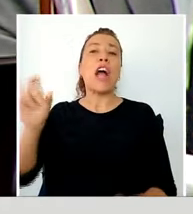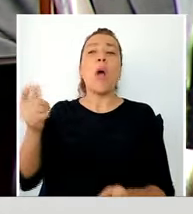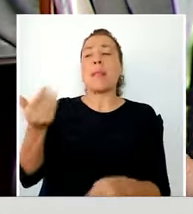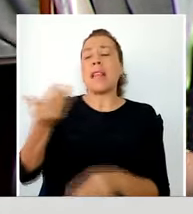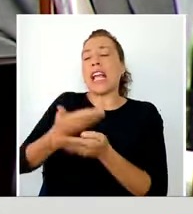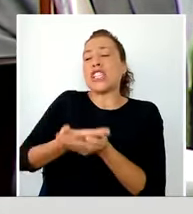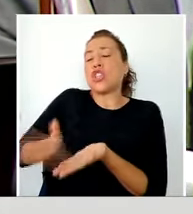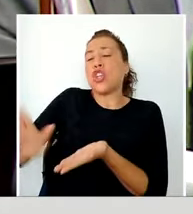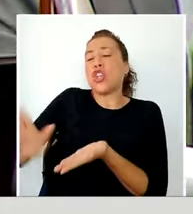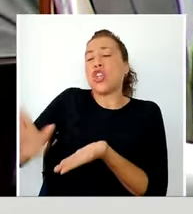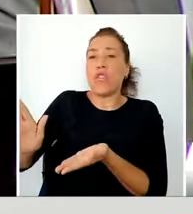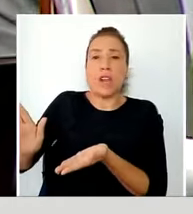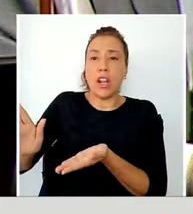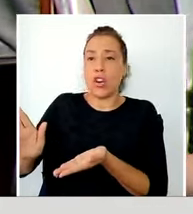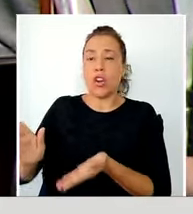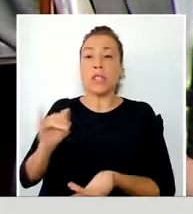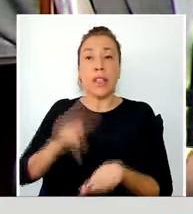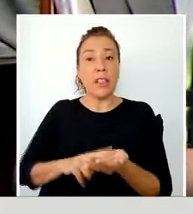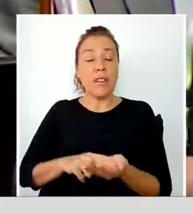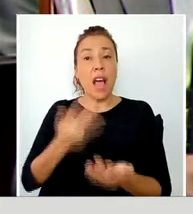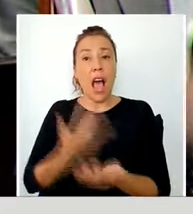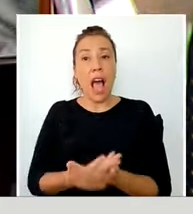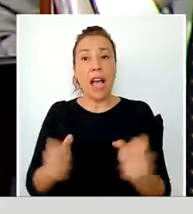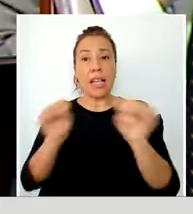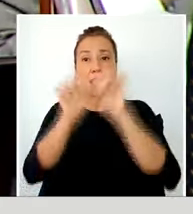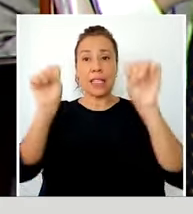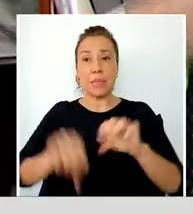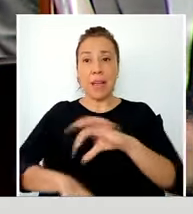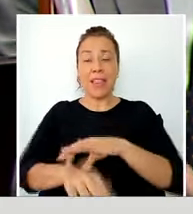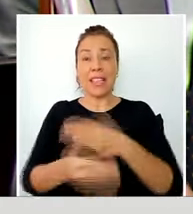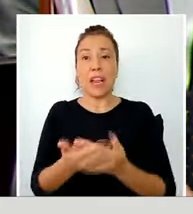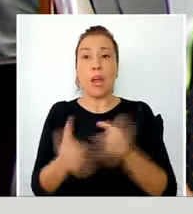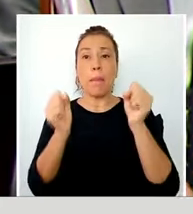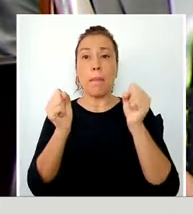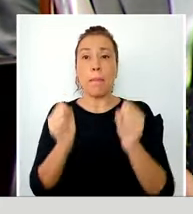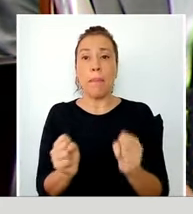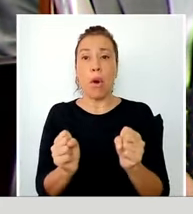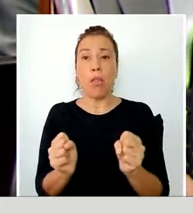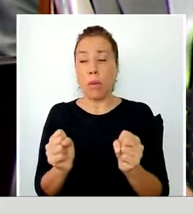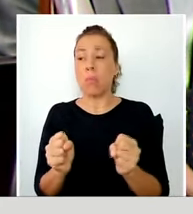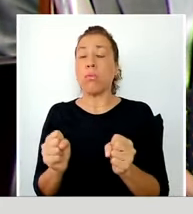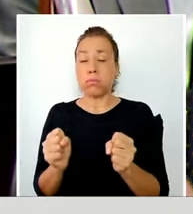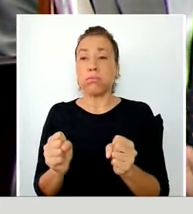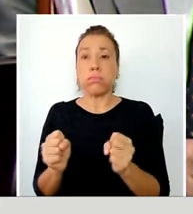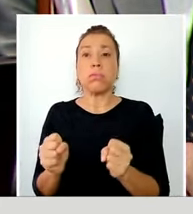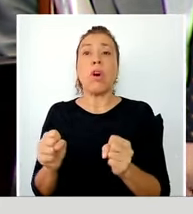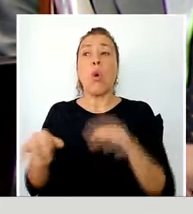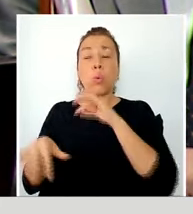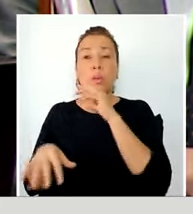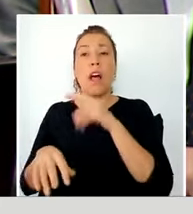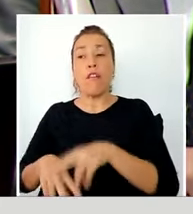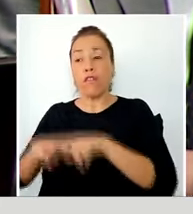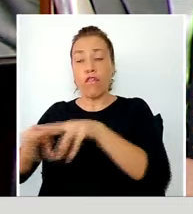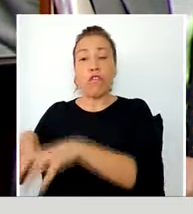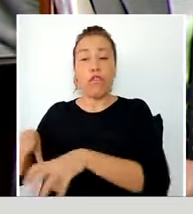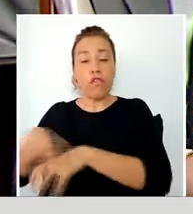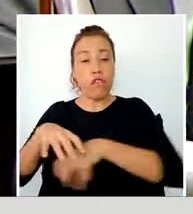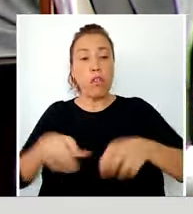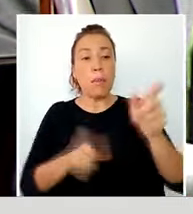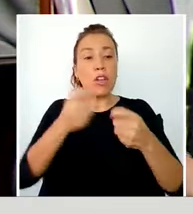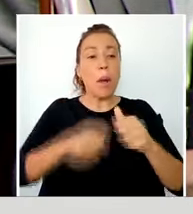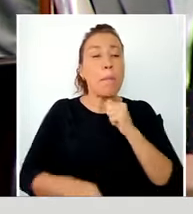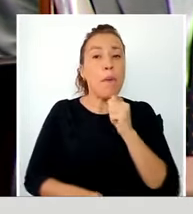si de verdad tenemos un sistema de salud al cual podemos echarle mano y el estado puede destinar recursos para que la gente más pobre y la clase media